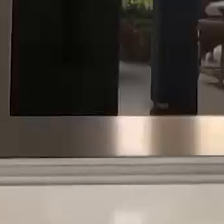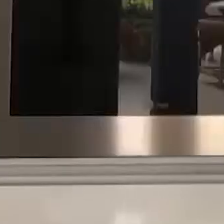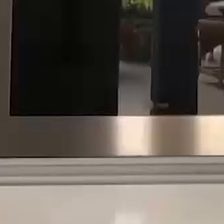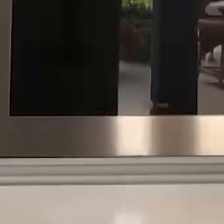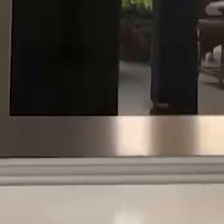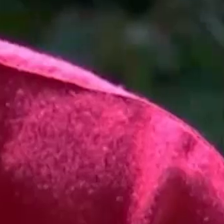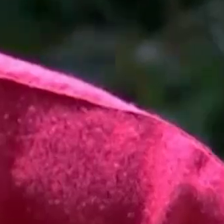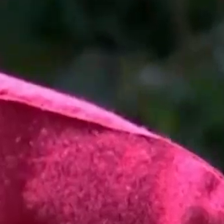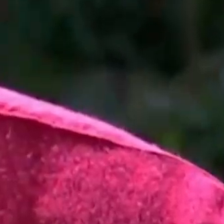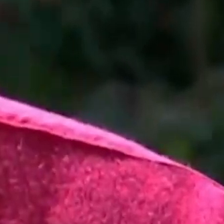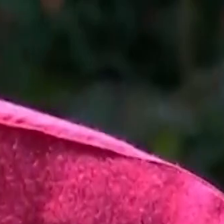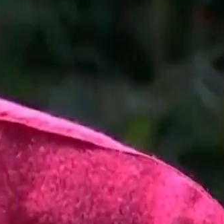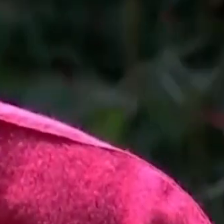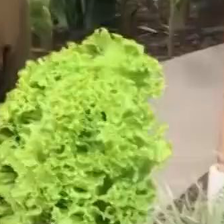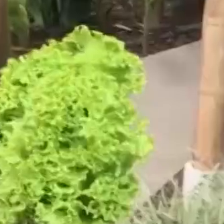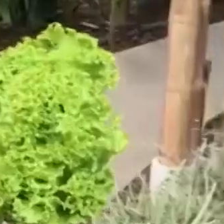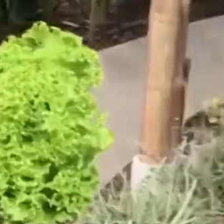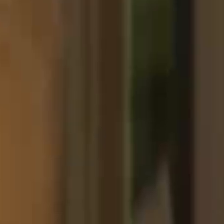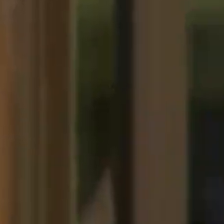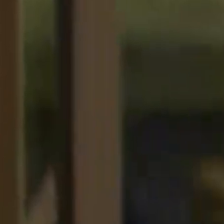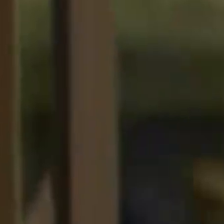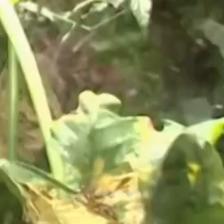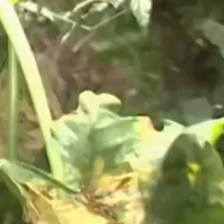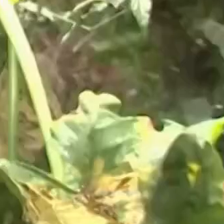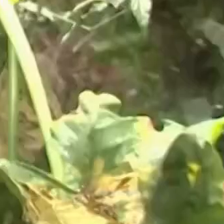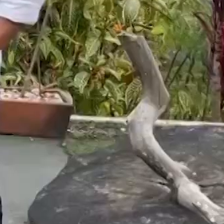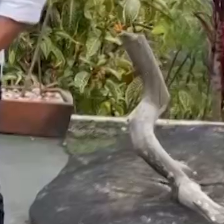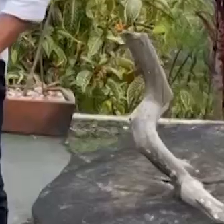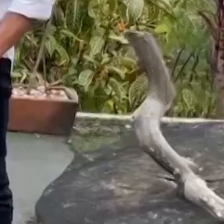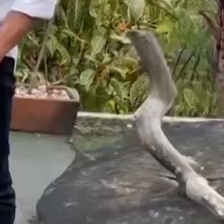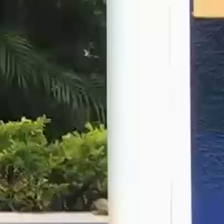Corazón, corazón, corazón.